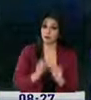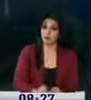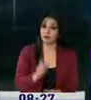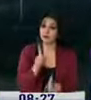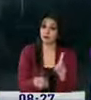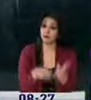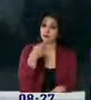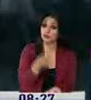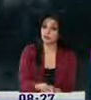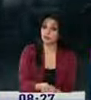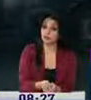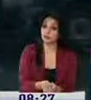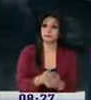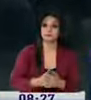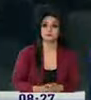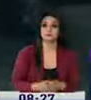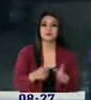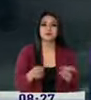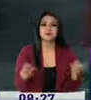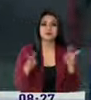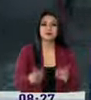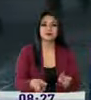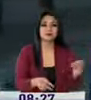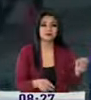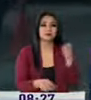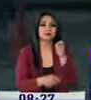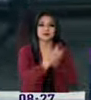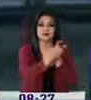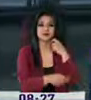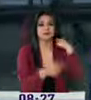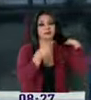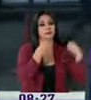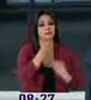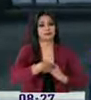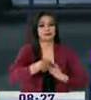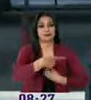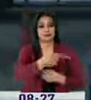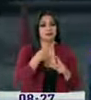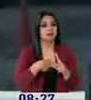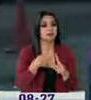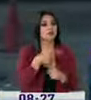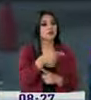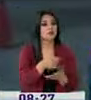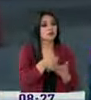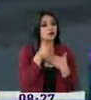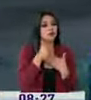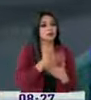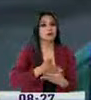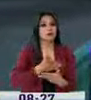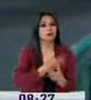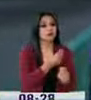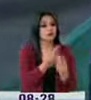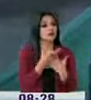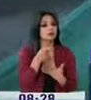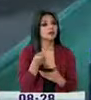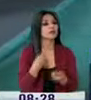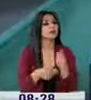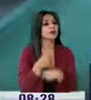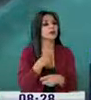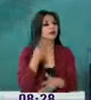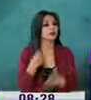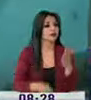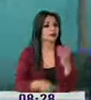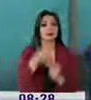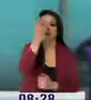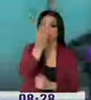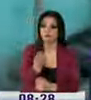el consumo humano. Pero también vamos a hablar con una de las participantes del mercado. Usted, por favor, coménteme, mi señora, ¿qué es lo que expende aquí?